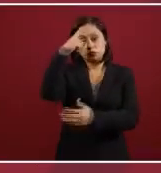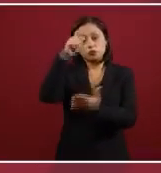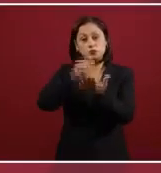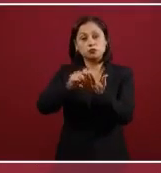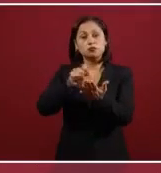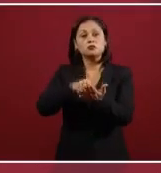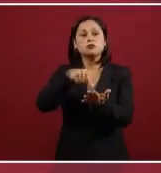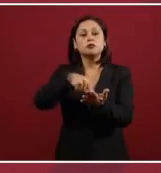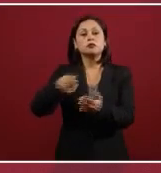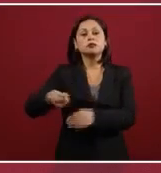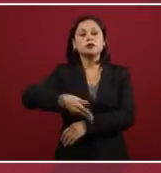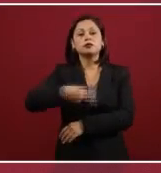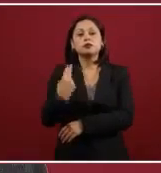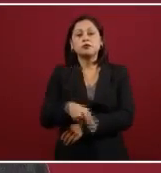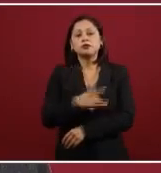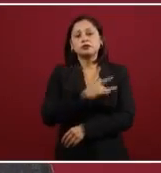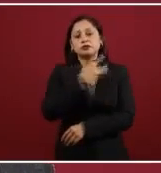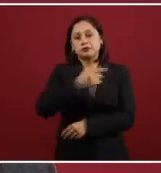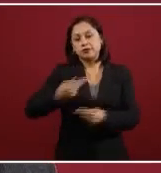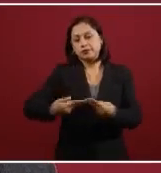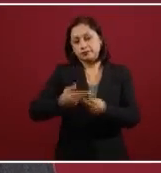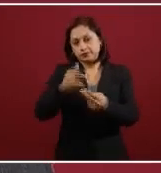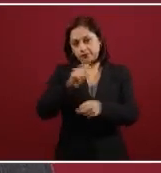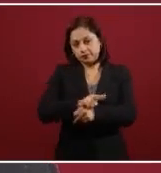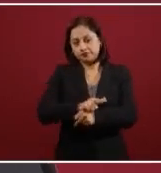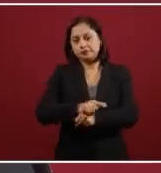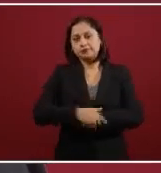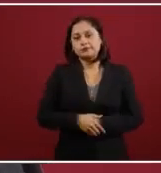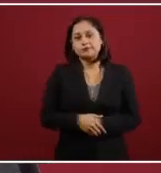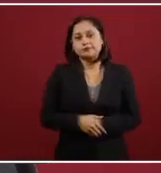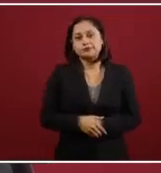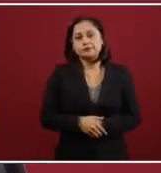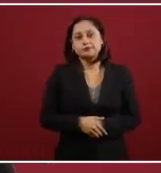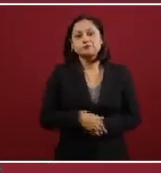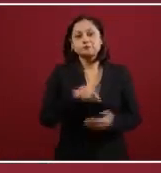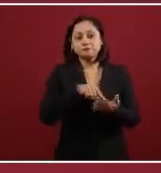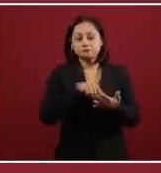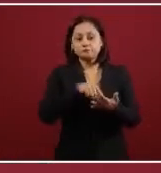de la nación, habló de que